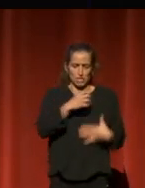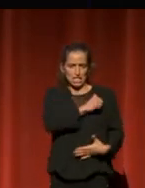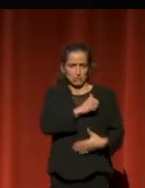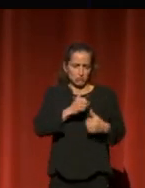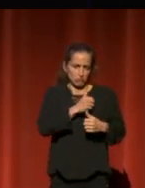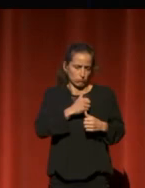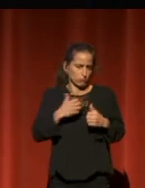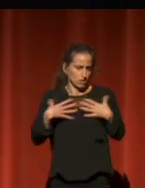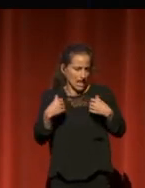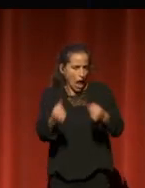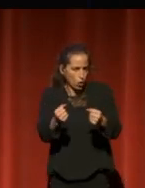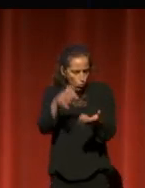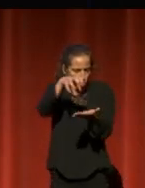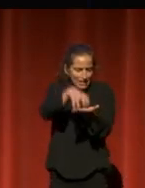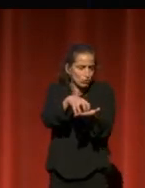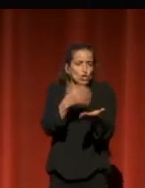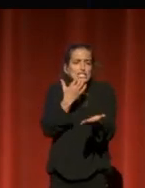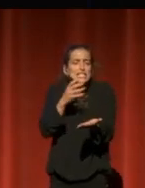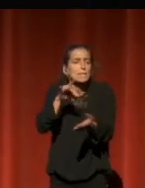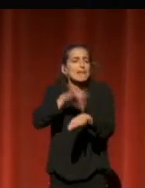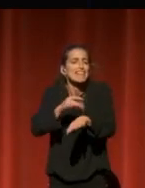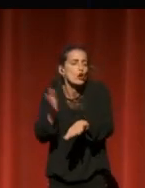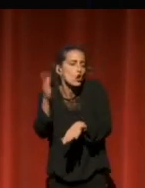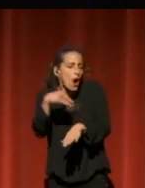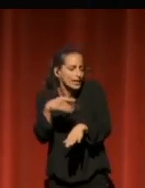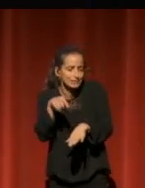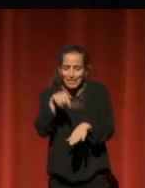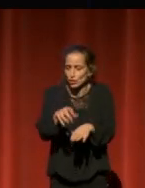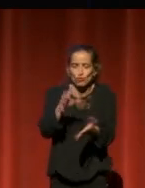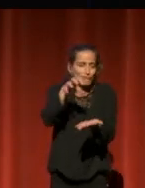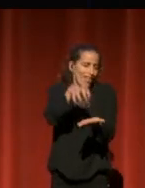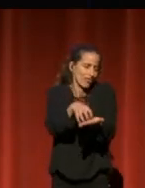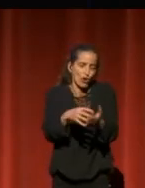bien. Claro. Claro.